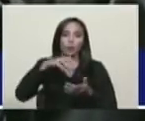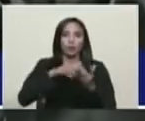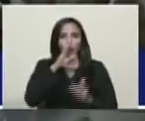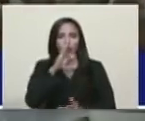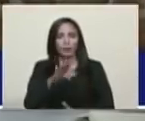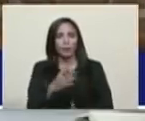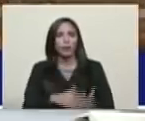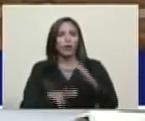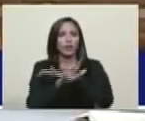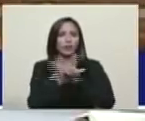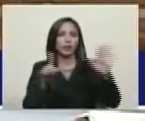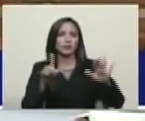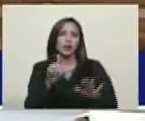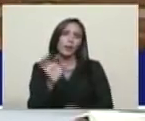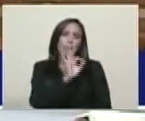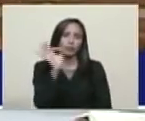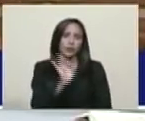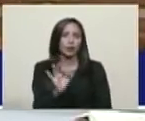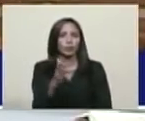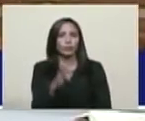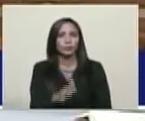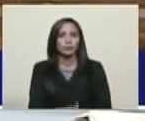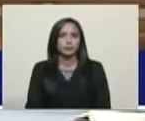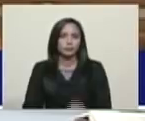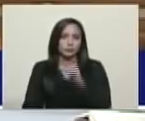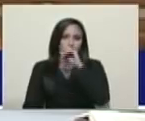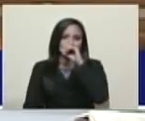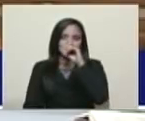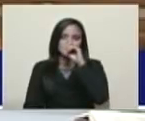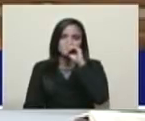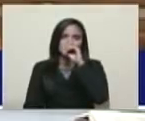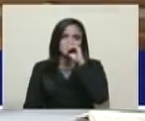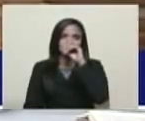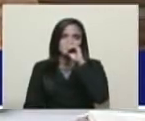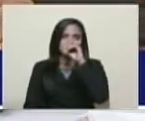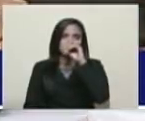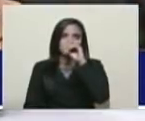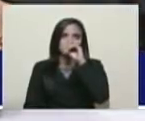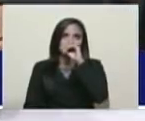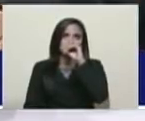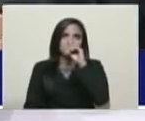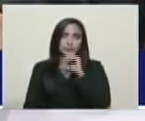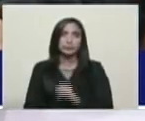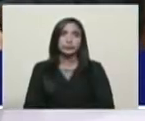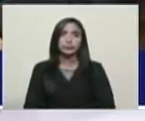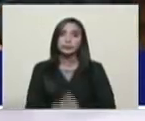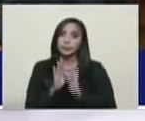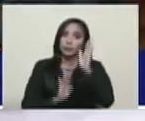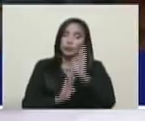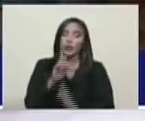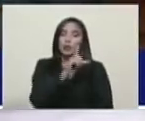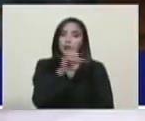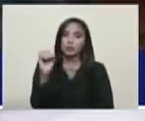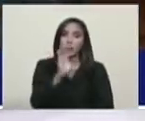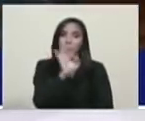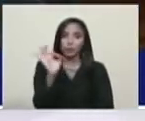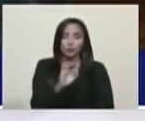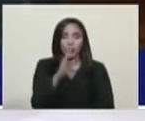por 36%, camarada y hermano. Argenis Chávez Fría, hay que llegar al 100%.